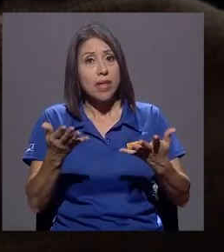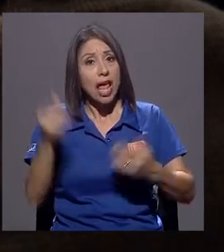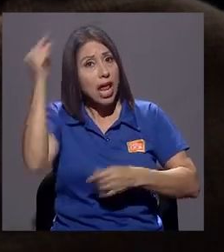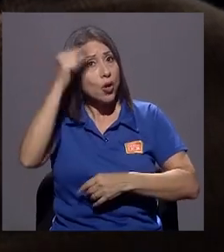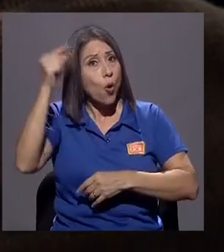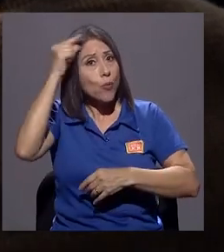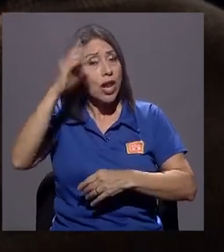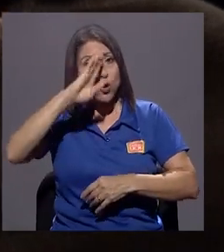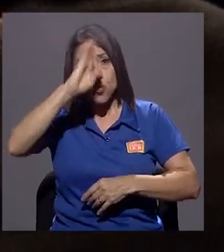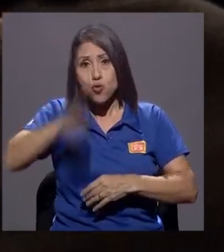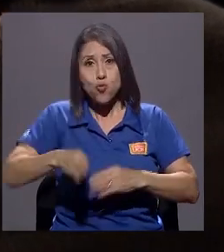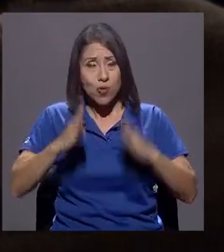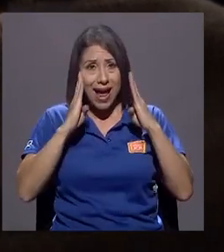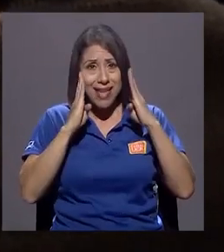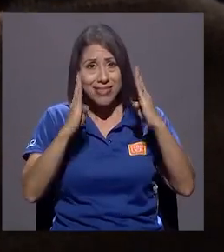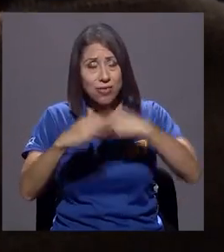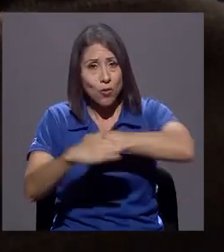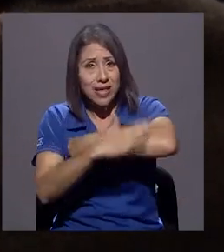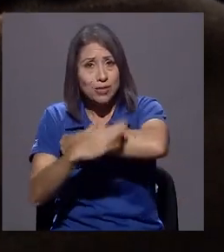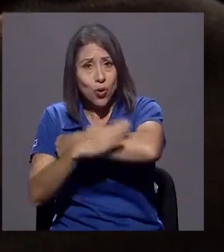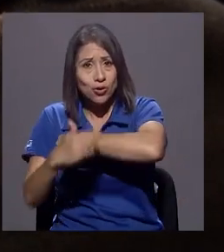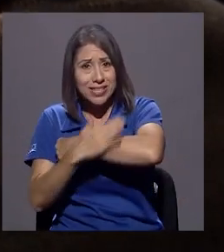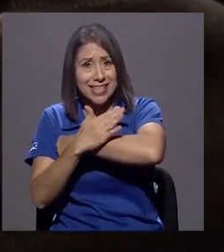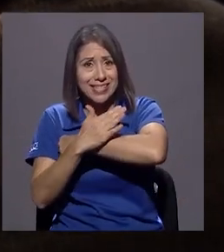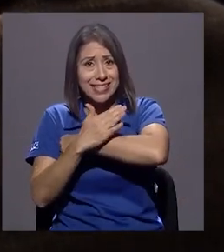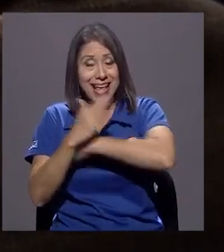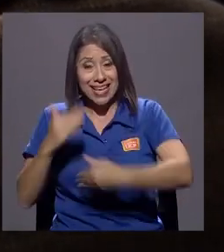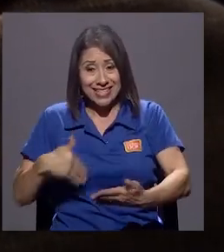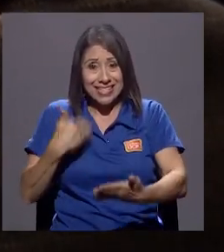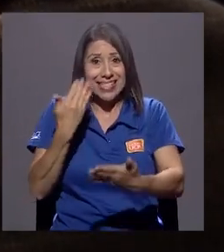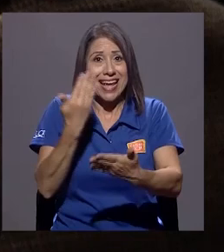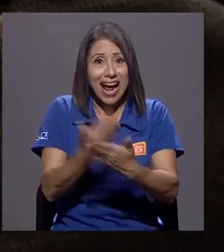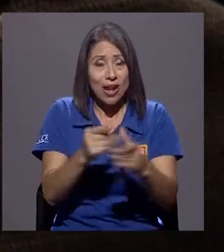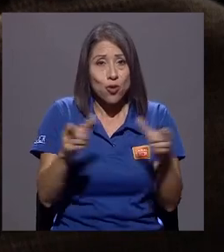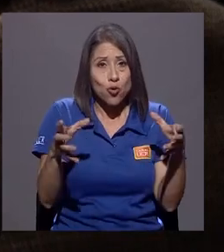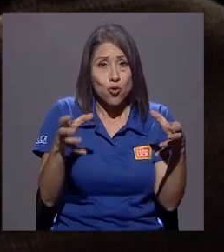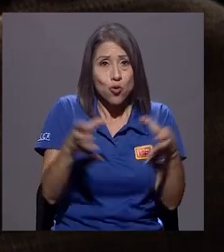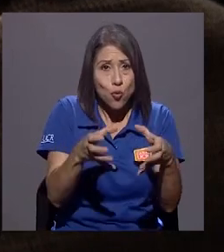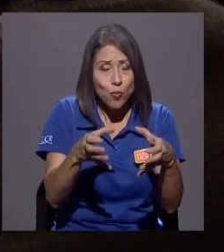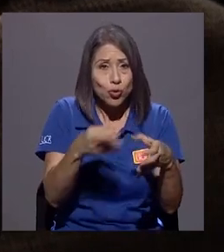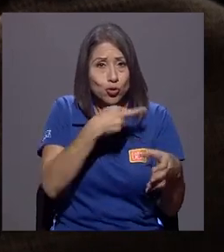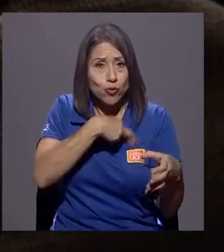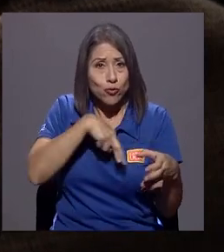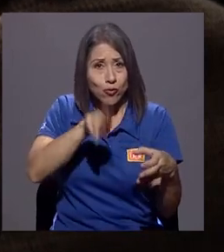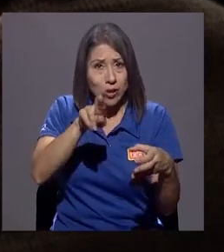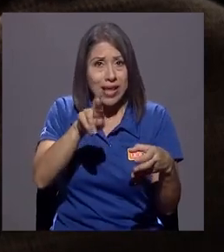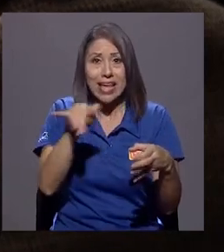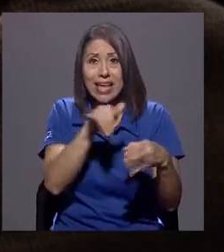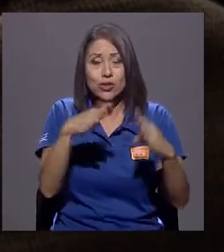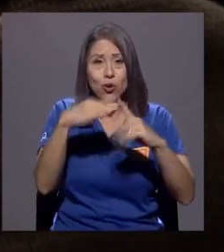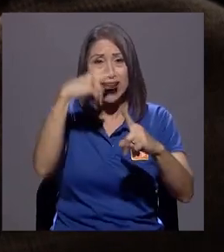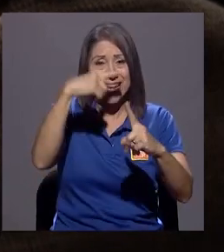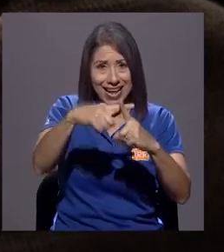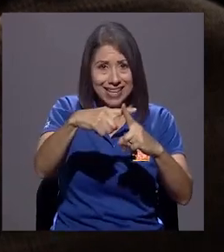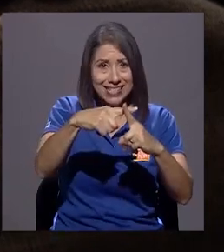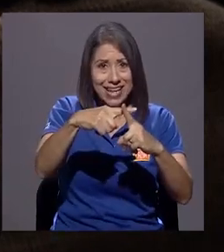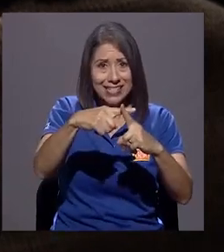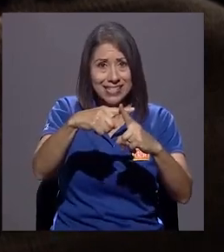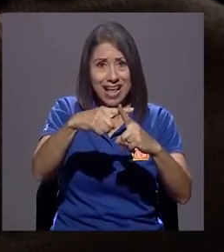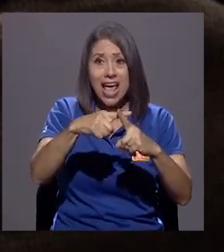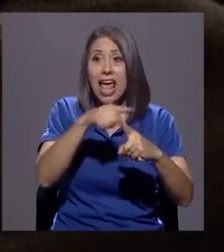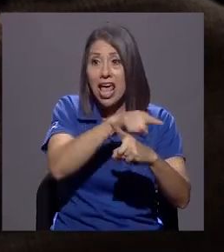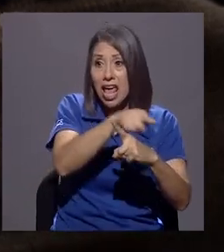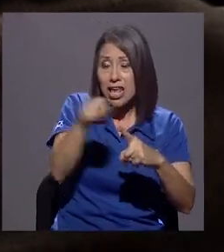parte del gobierno llegaron esos grupos que además una iglesia le abrieron las puertas les escucharon tenía un pastor que les